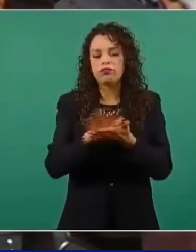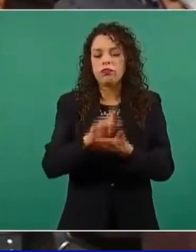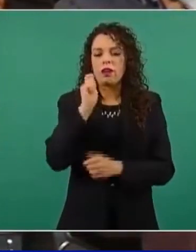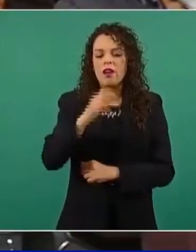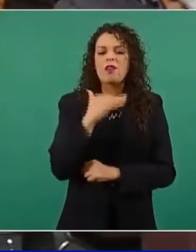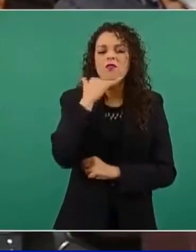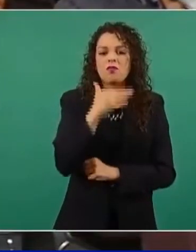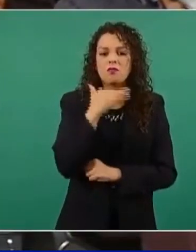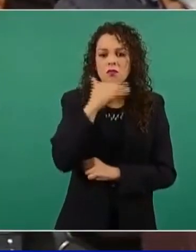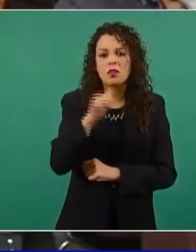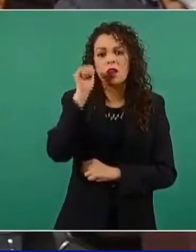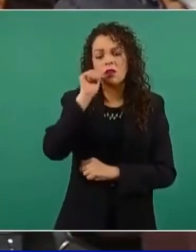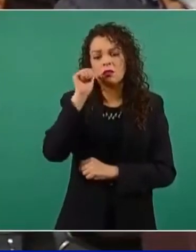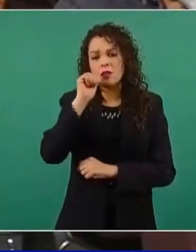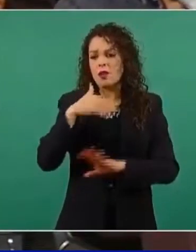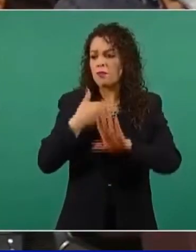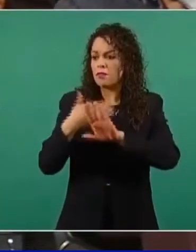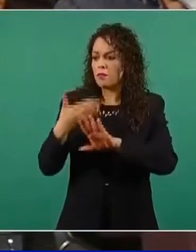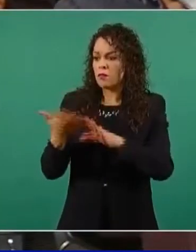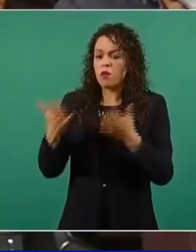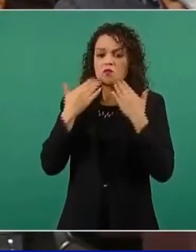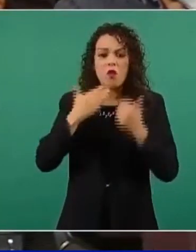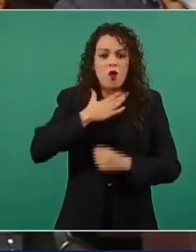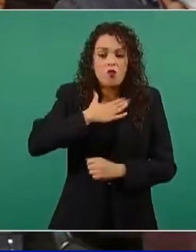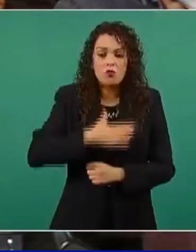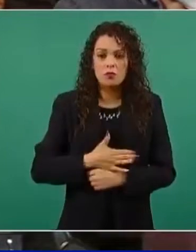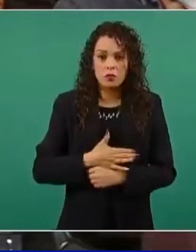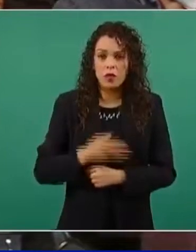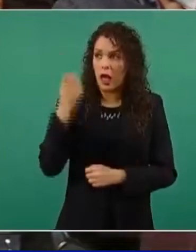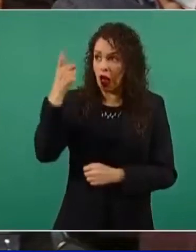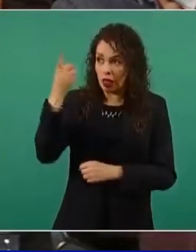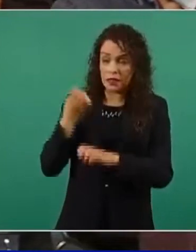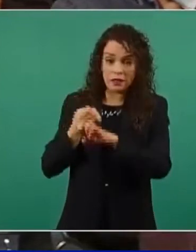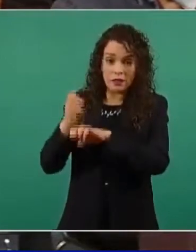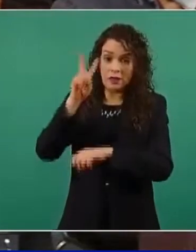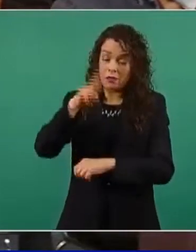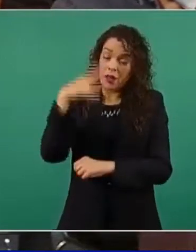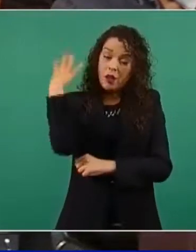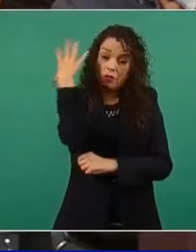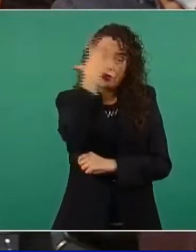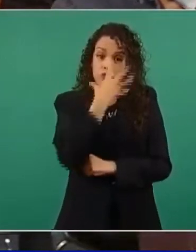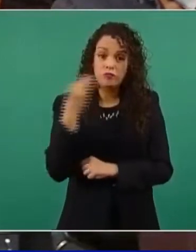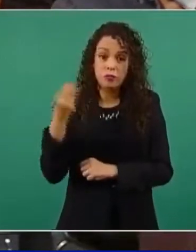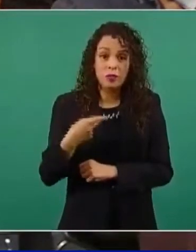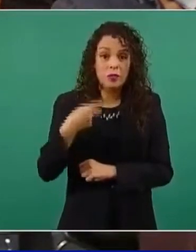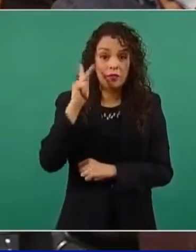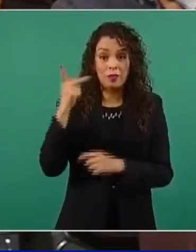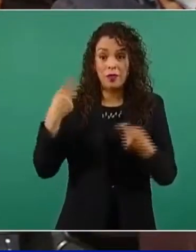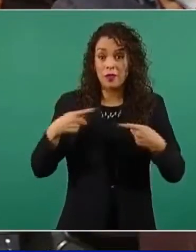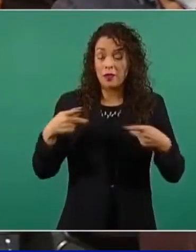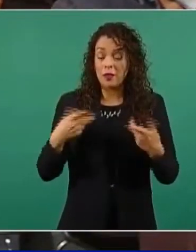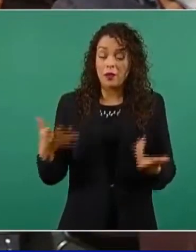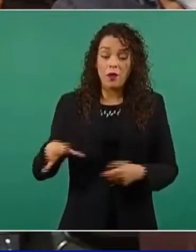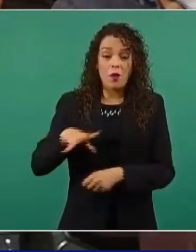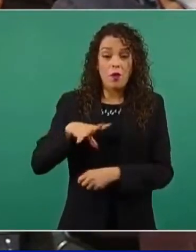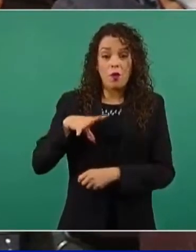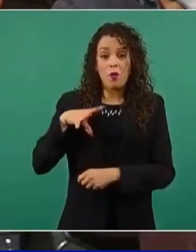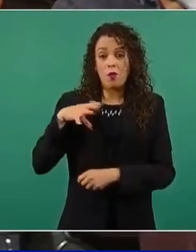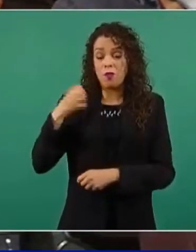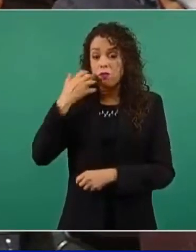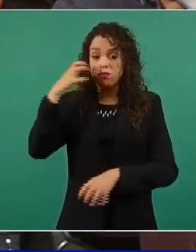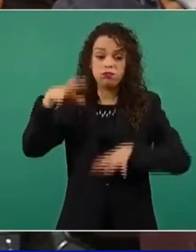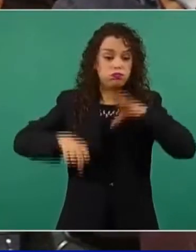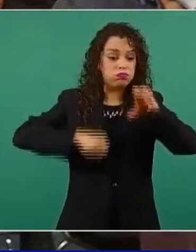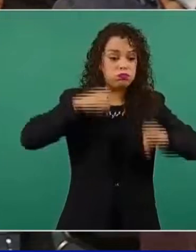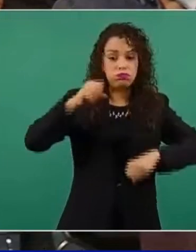en este estado. Este estado que es muy bello, pero que es cuna de ambiciones desmedidas y